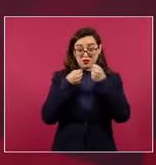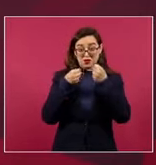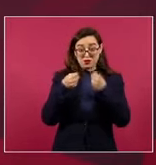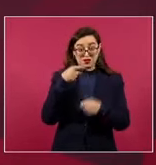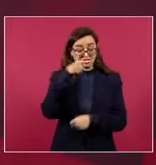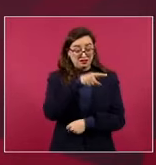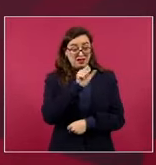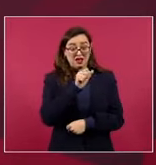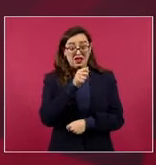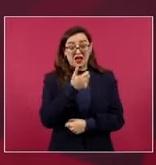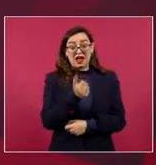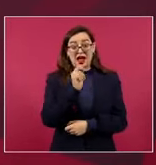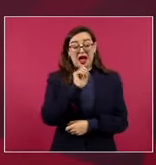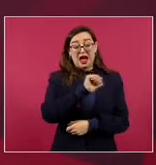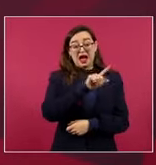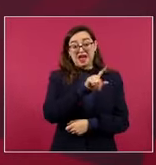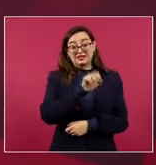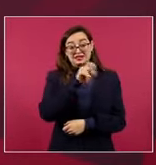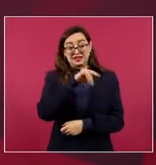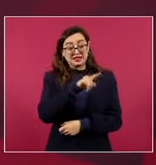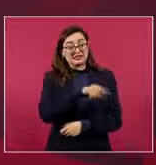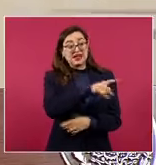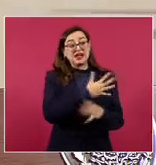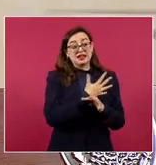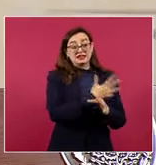queremos la libertad de Assange.